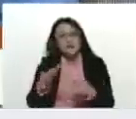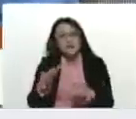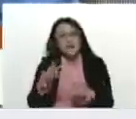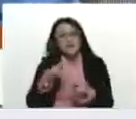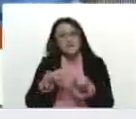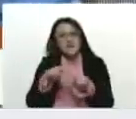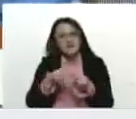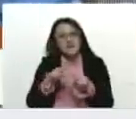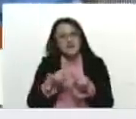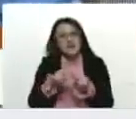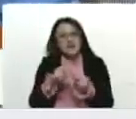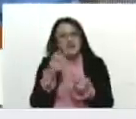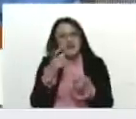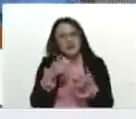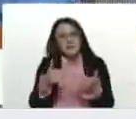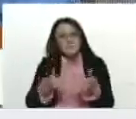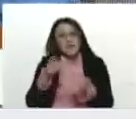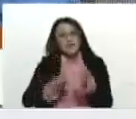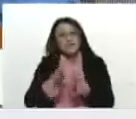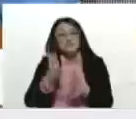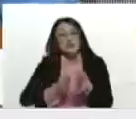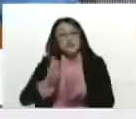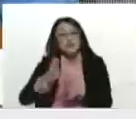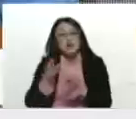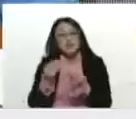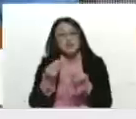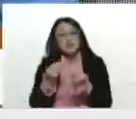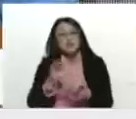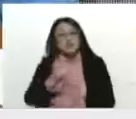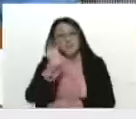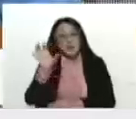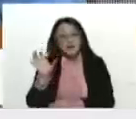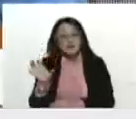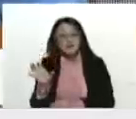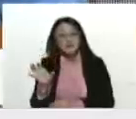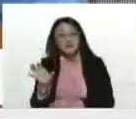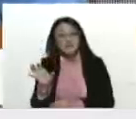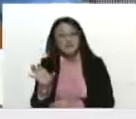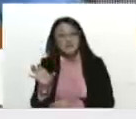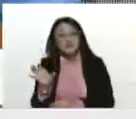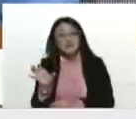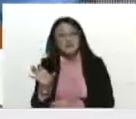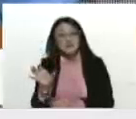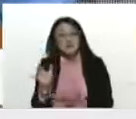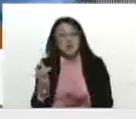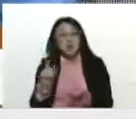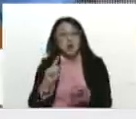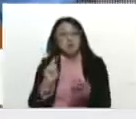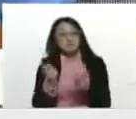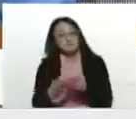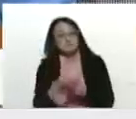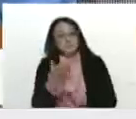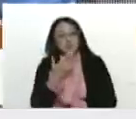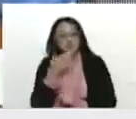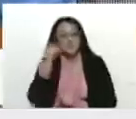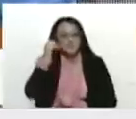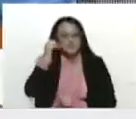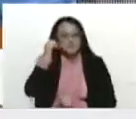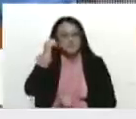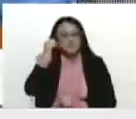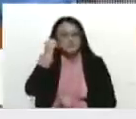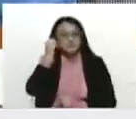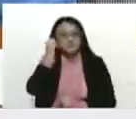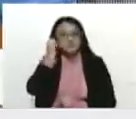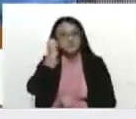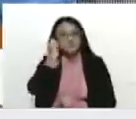alfabetismo es más desarrollada que muchos países llamados desarrollados o veamos lo contrario no qué